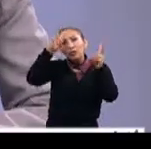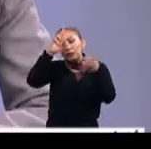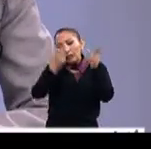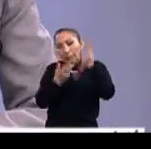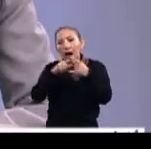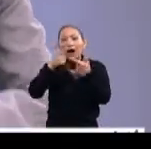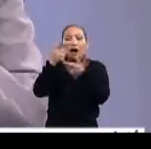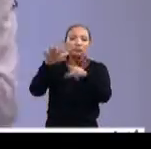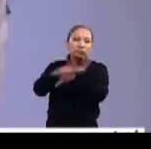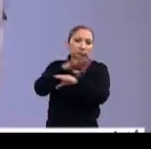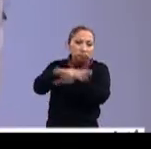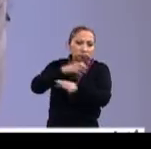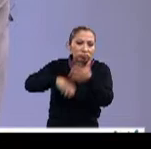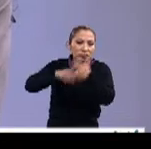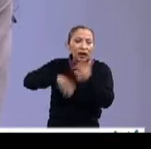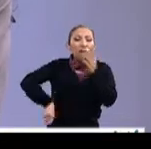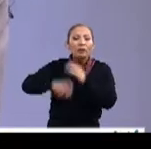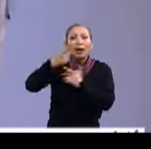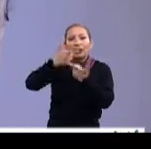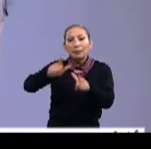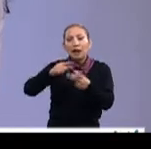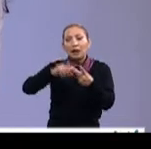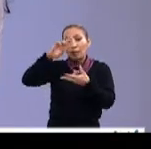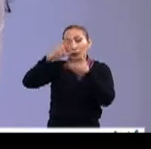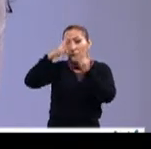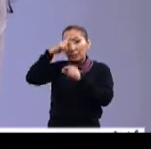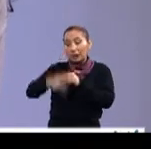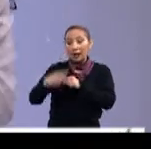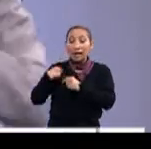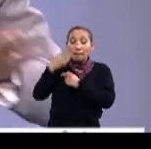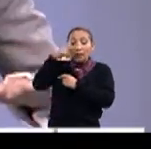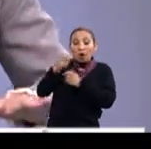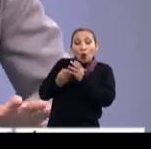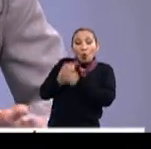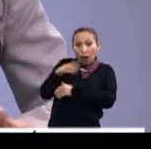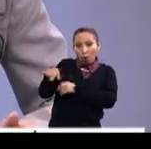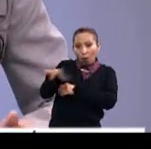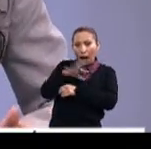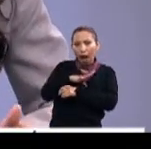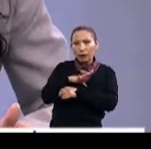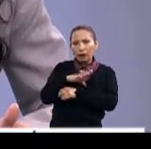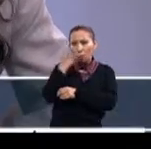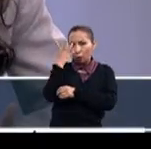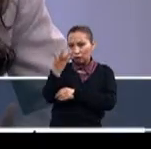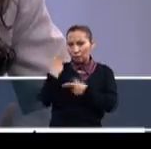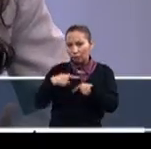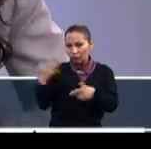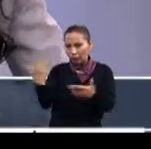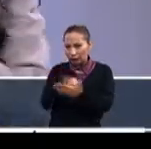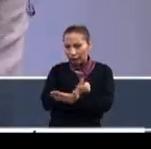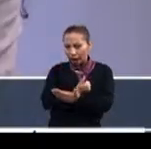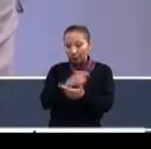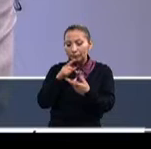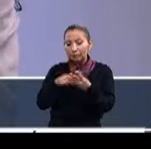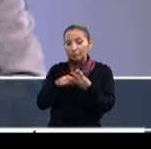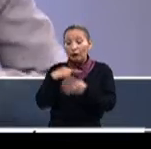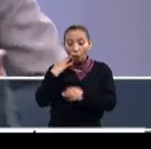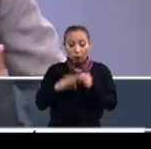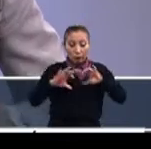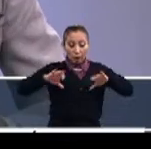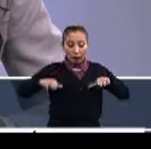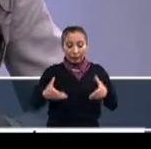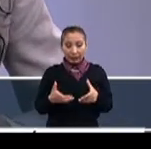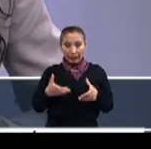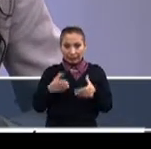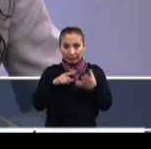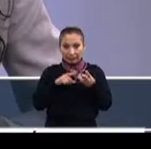la reforma liberal, la Revolución Mexicana y también el México contemporáneo. También tenemos ahí a 4 ganadores. Y por último,